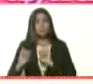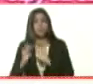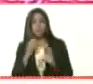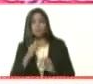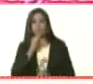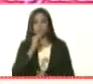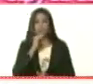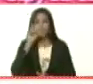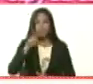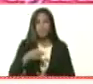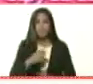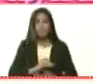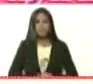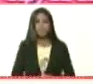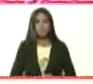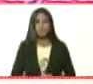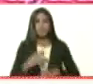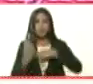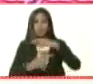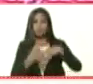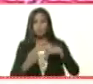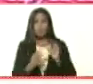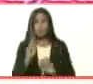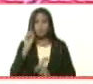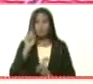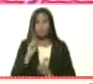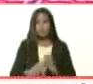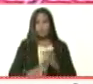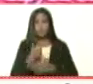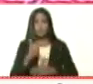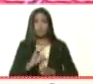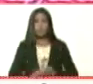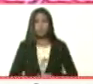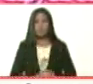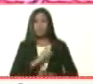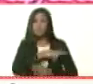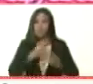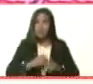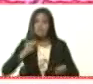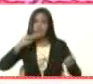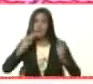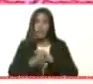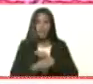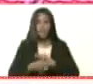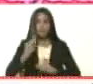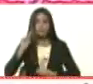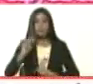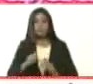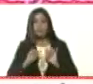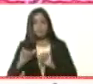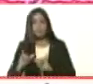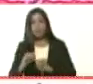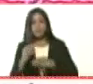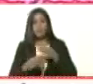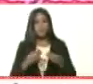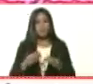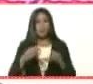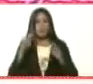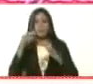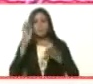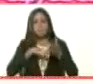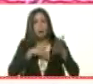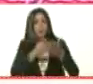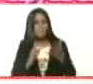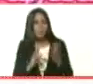anunciado. La revolución necesita poderosos cambios en toda su estructura, en